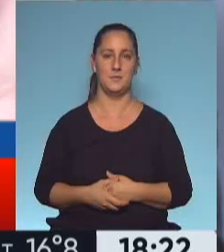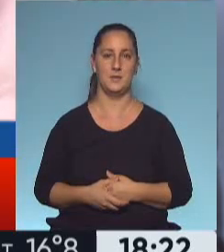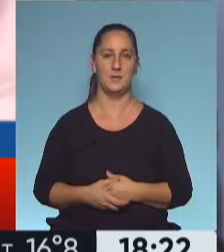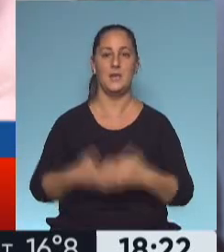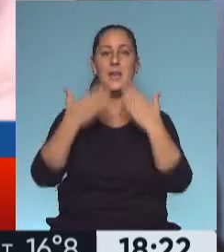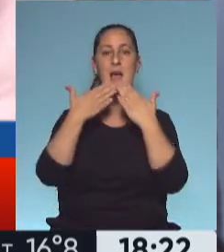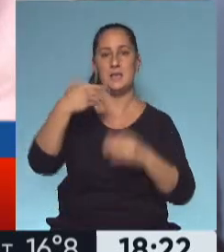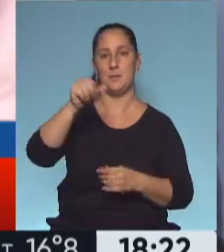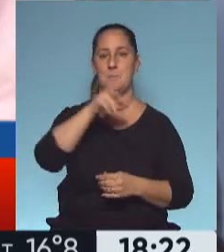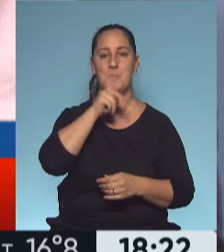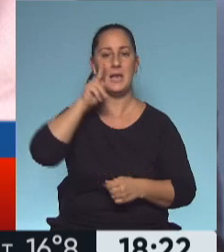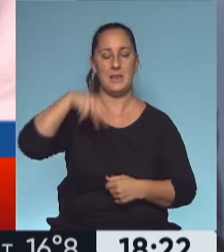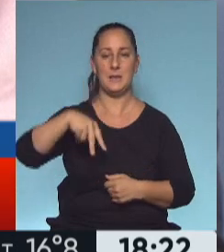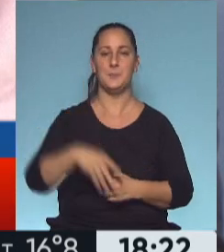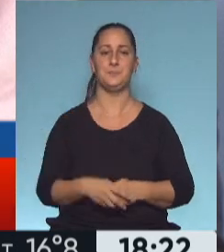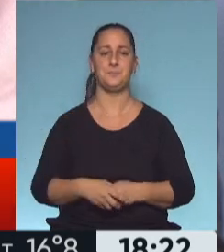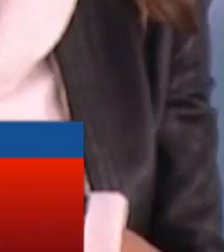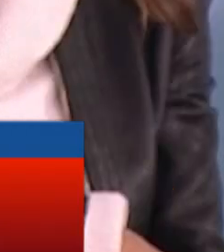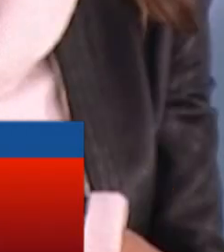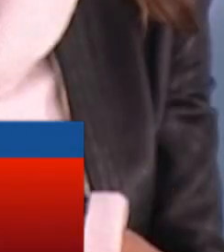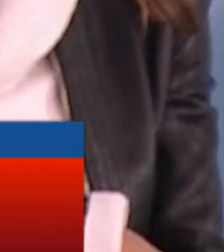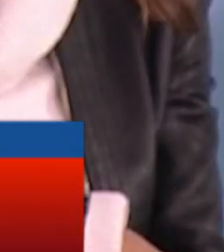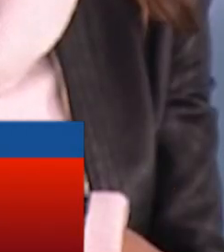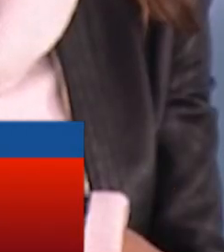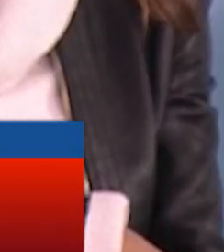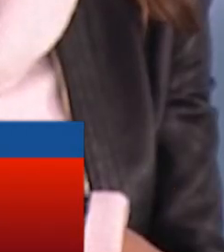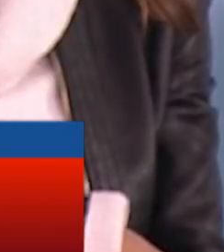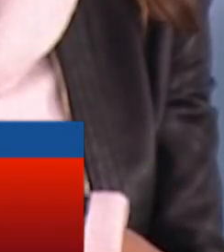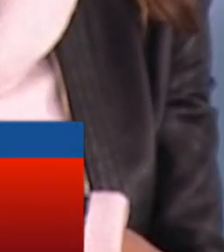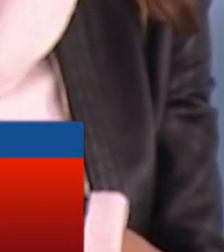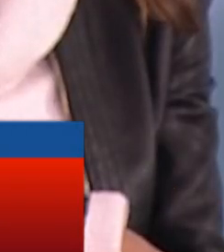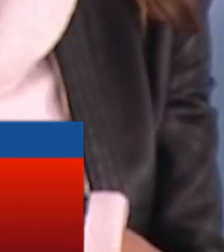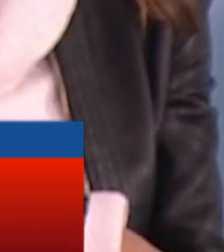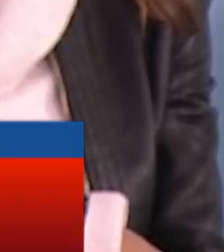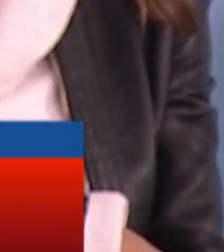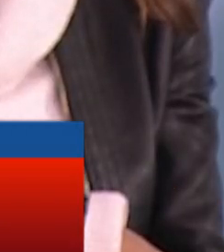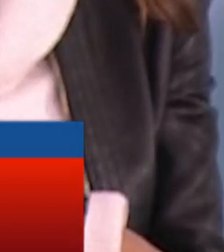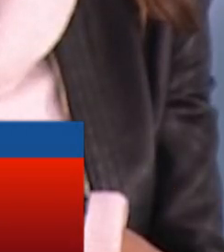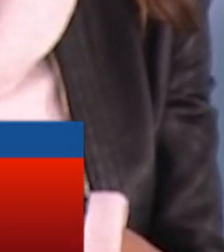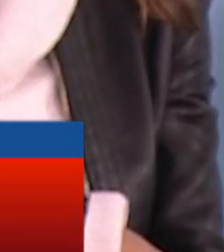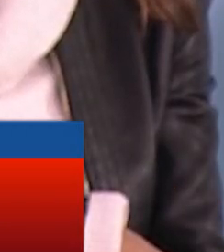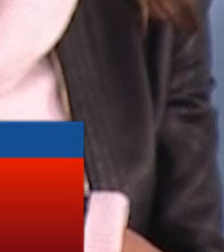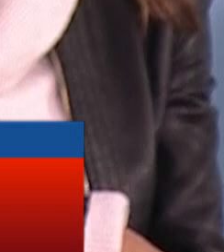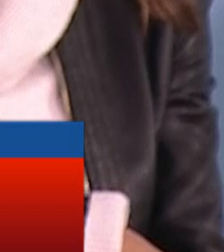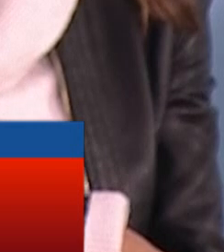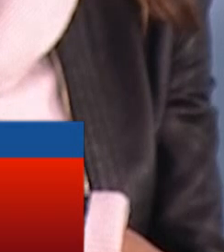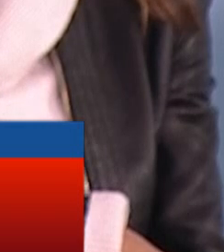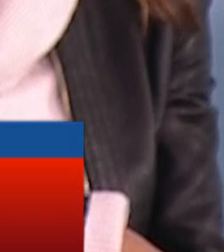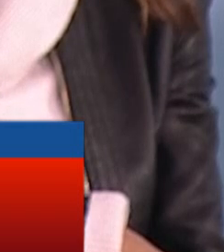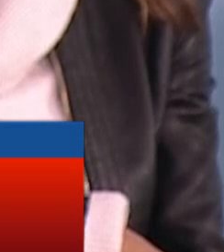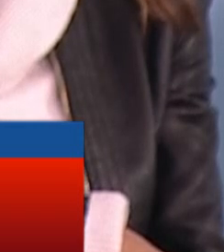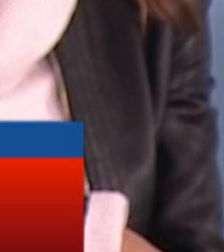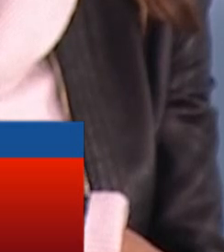Gracias, Martín. Está claro que la situación social es crítica y está claro el compromiso del presidente y